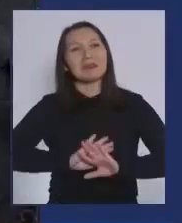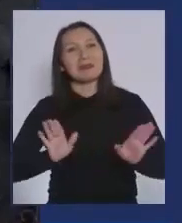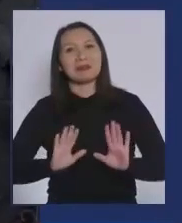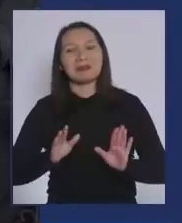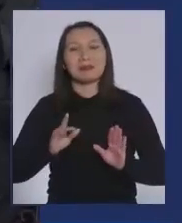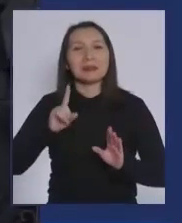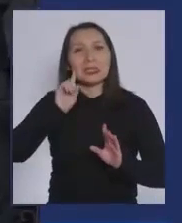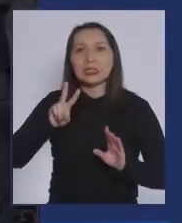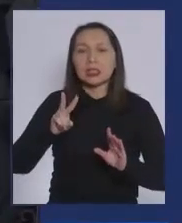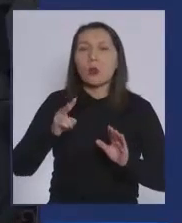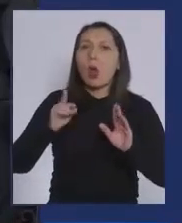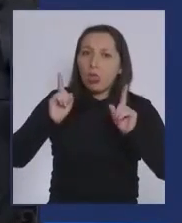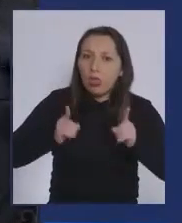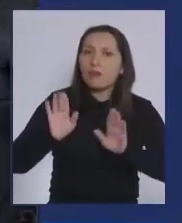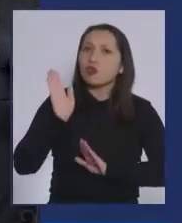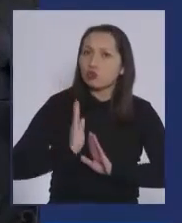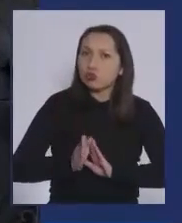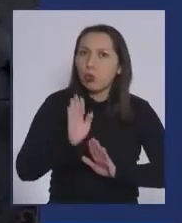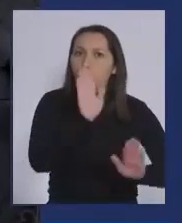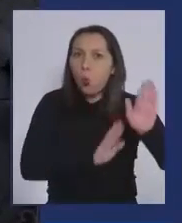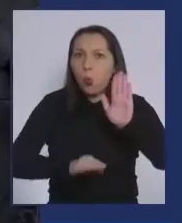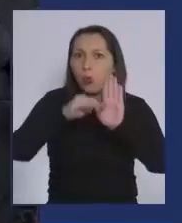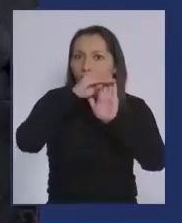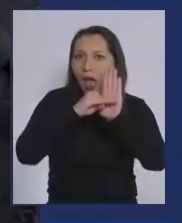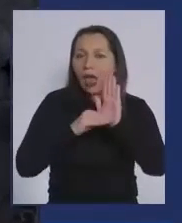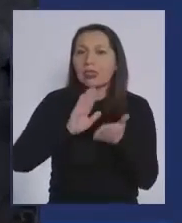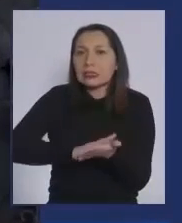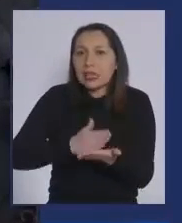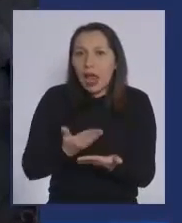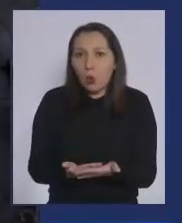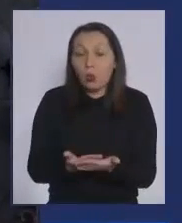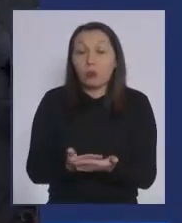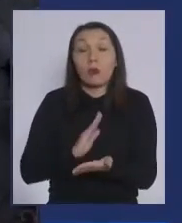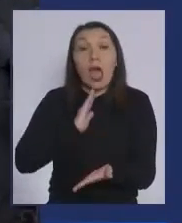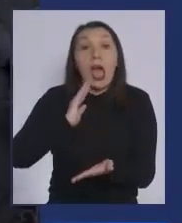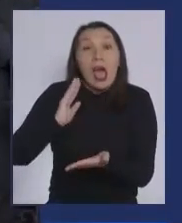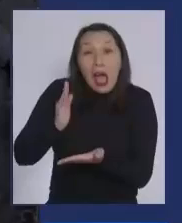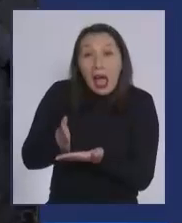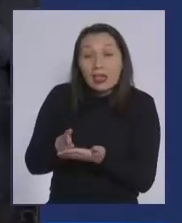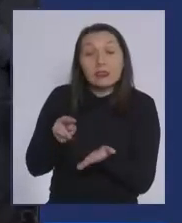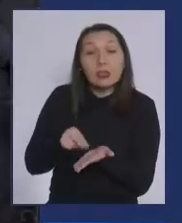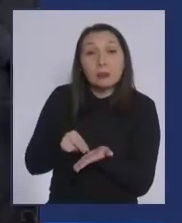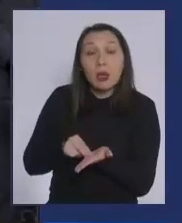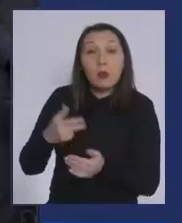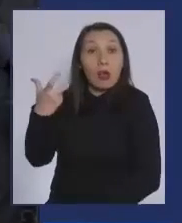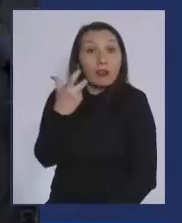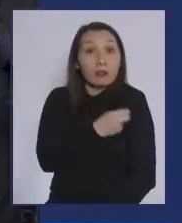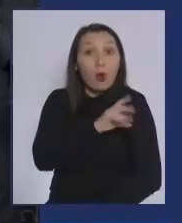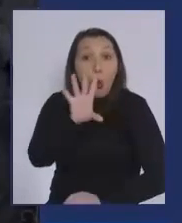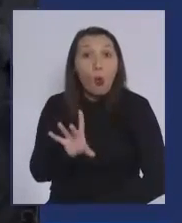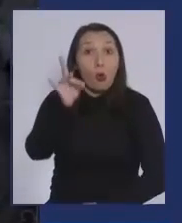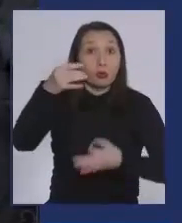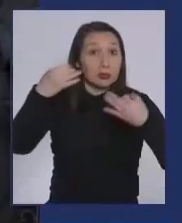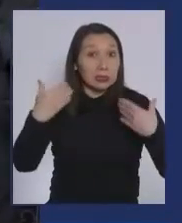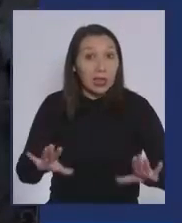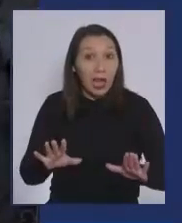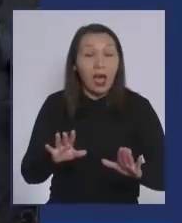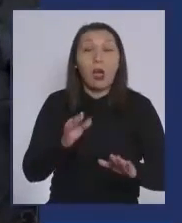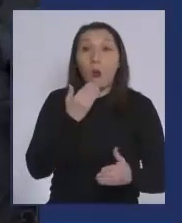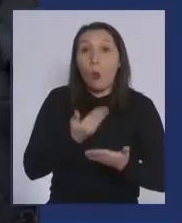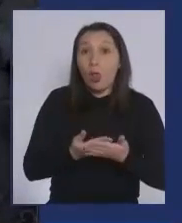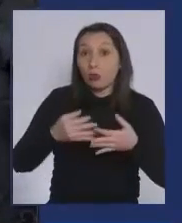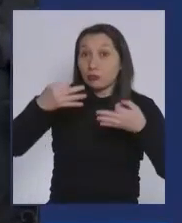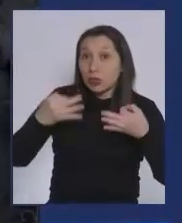descuidar las medidas sanitarias por eso hasta que no tengamos una vacuna que sea efectiva y